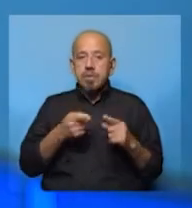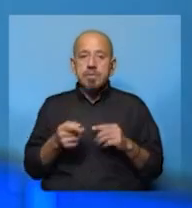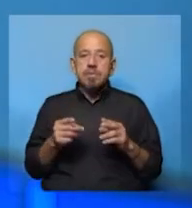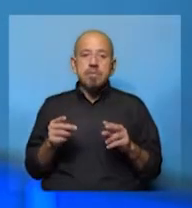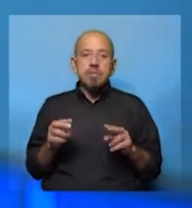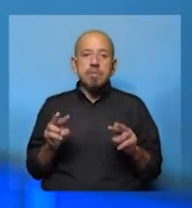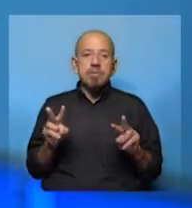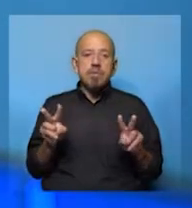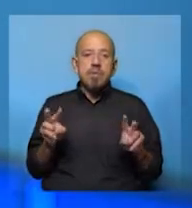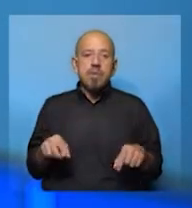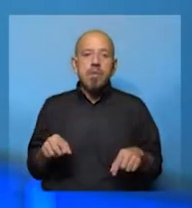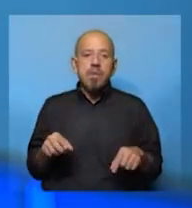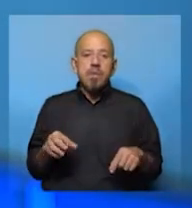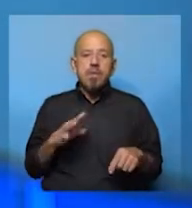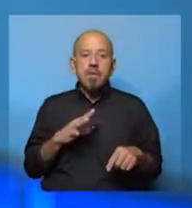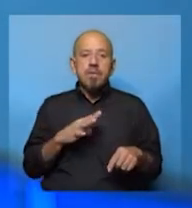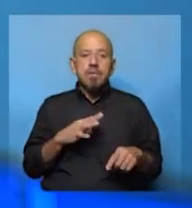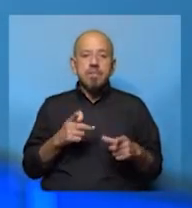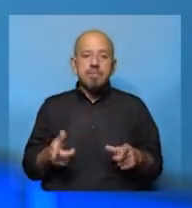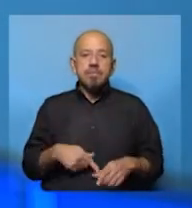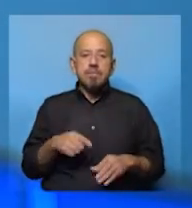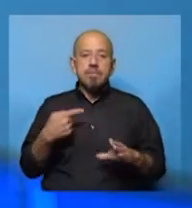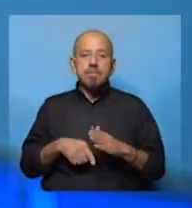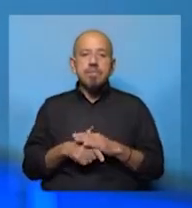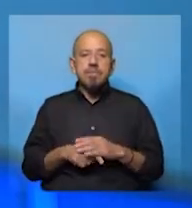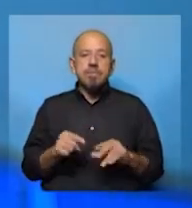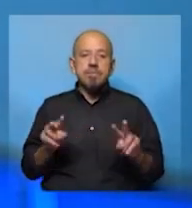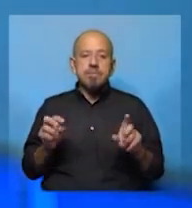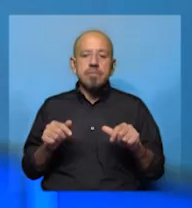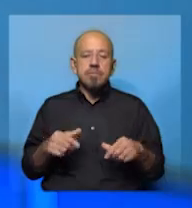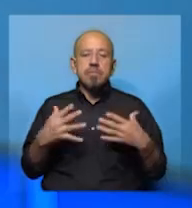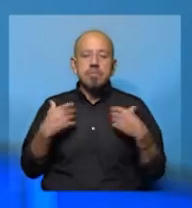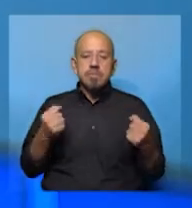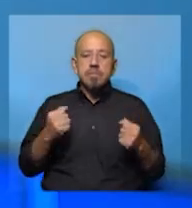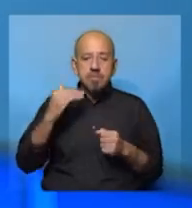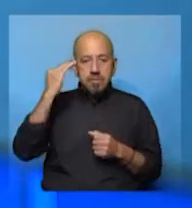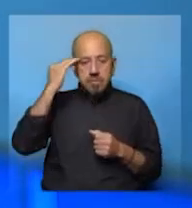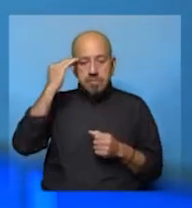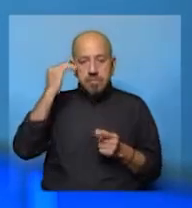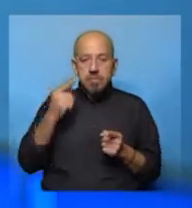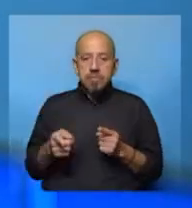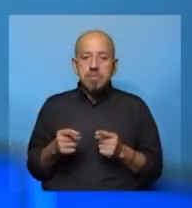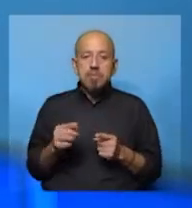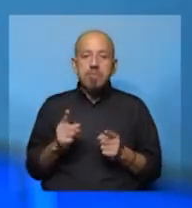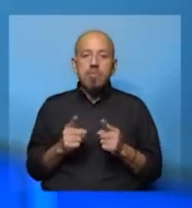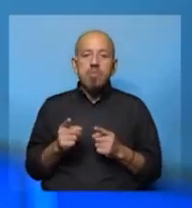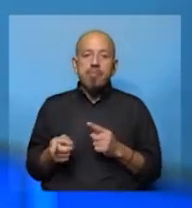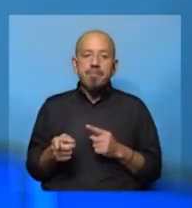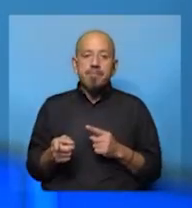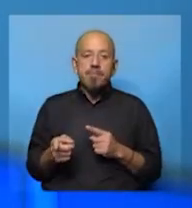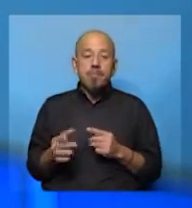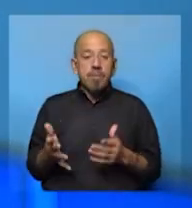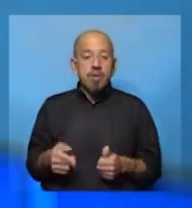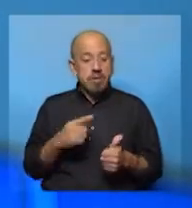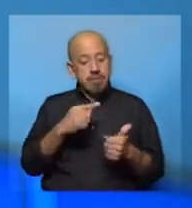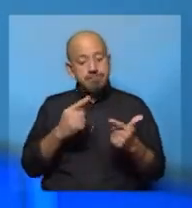tema que requiere un abordaje profundo que es el tema de la Salud Mental y que en en algunos casos es un círculo